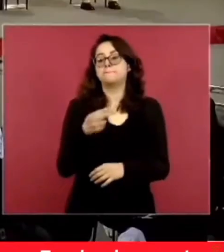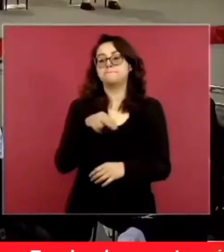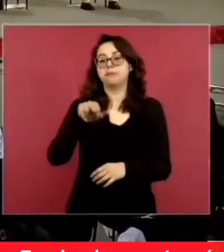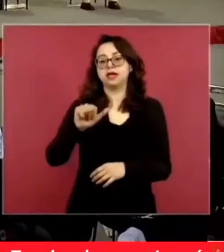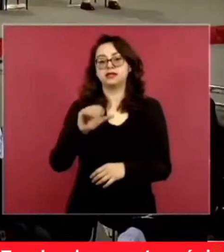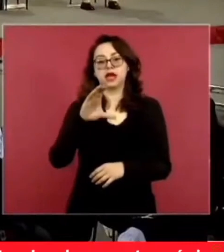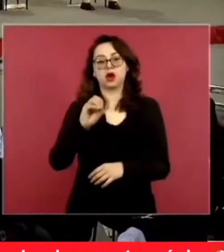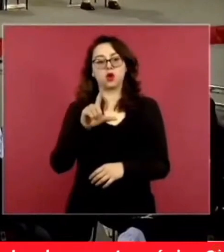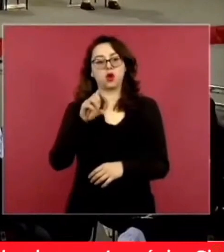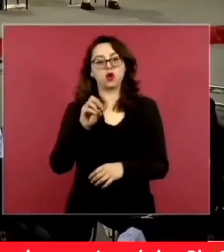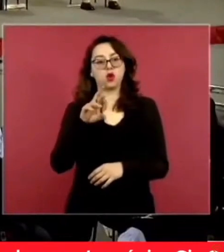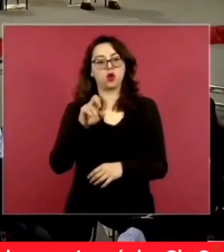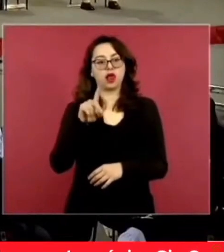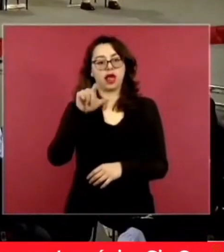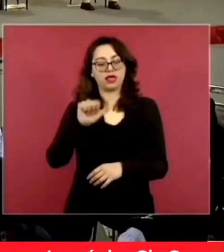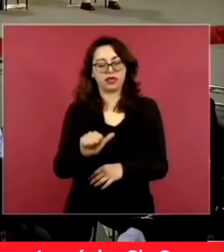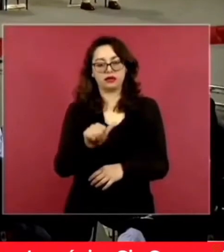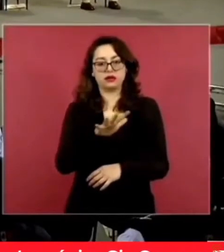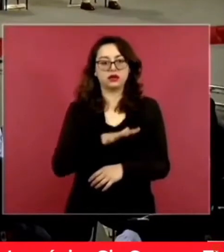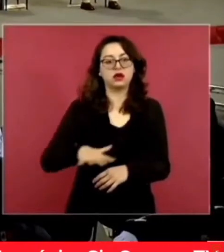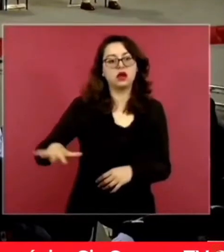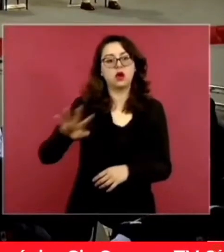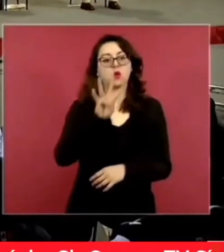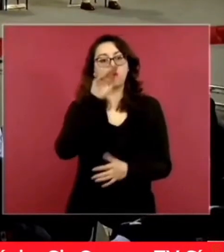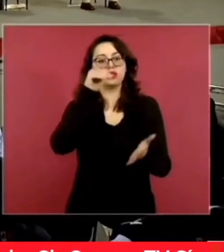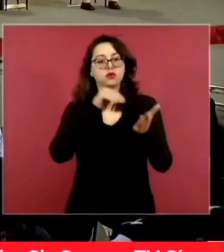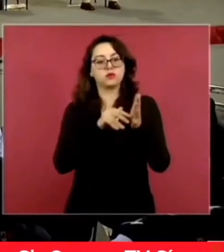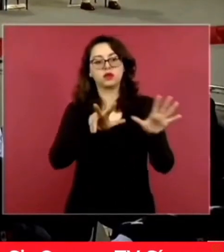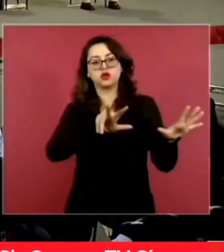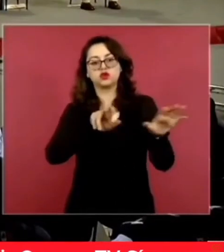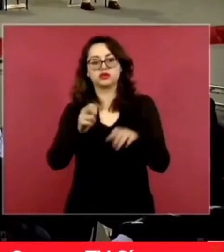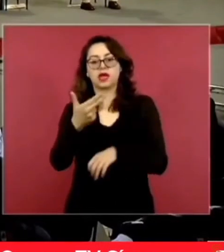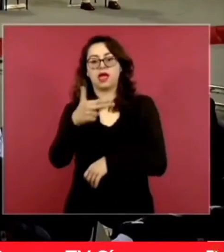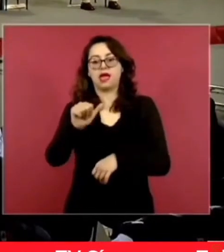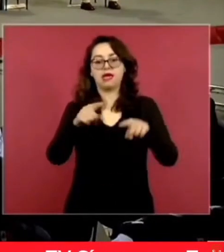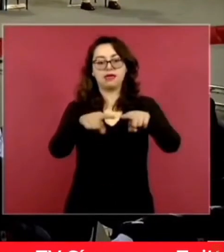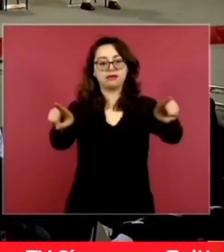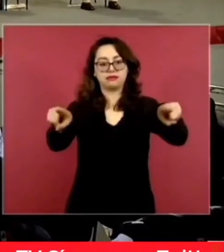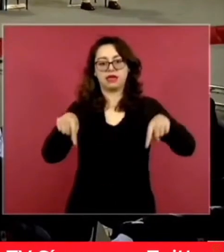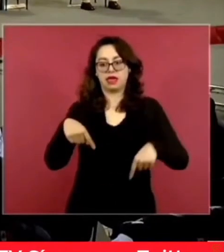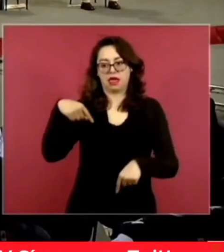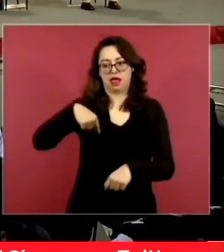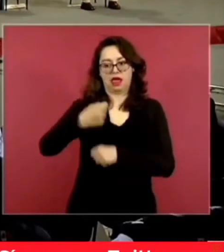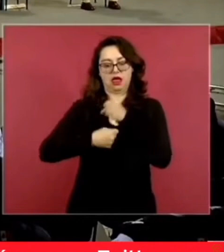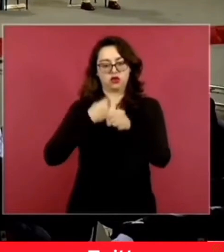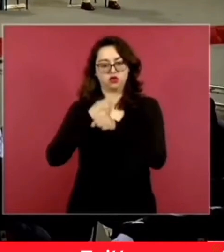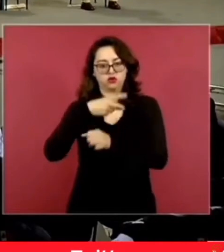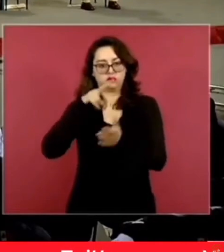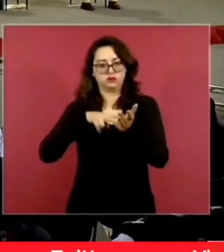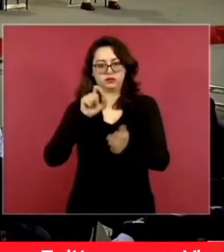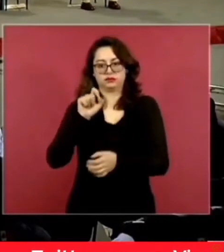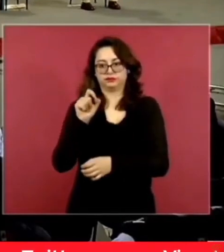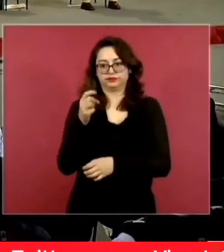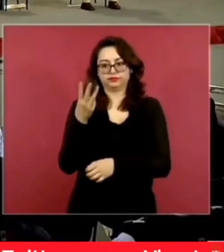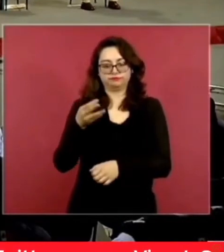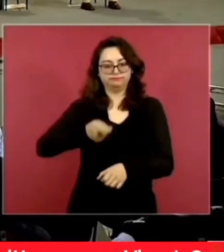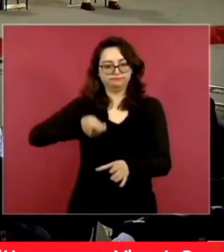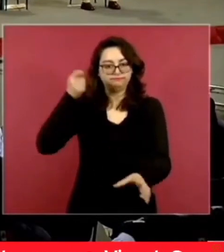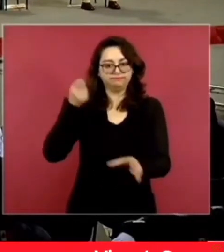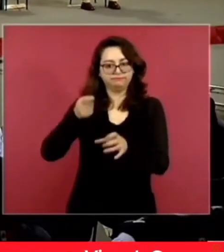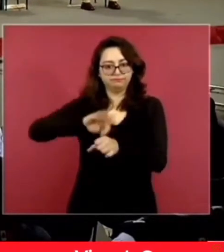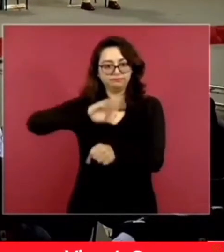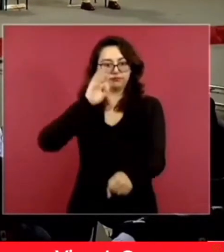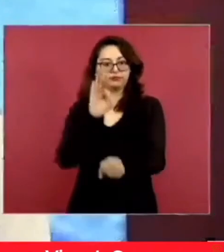de 4.843 hectáreas, se decreta en mayo de este año, y abarca dos municipios, Querétaro y El